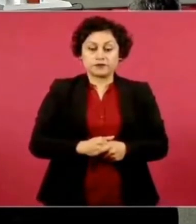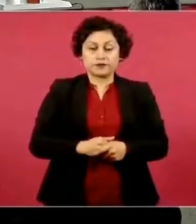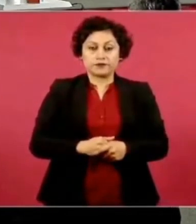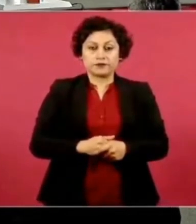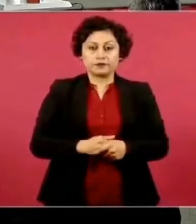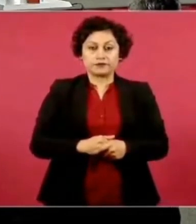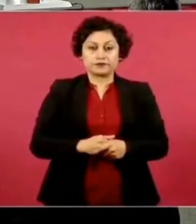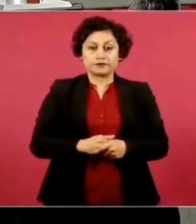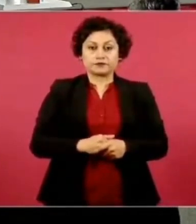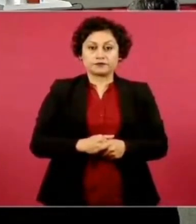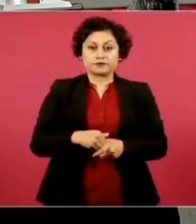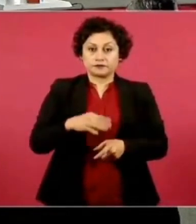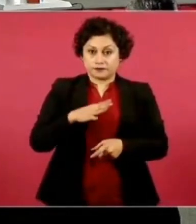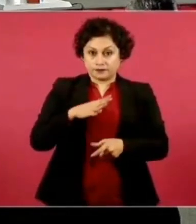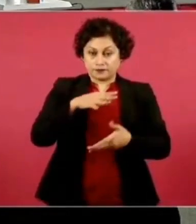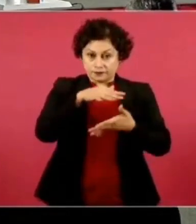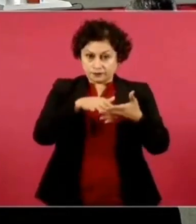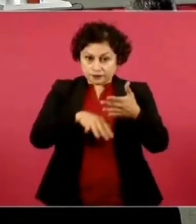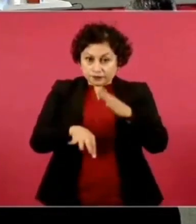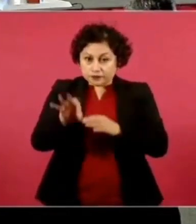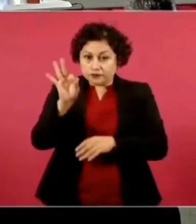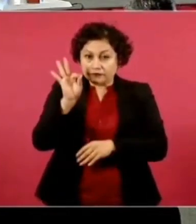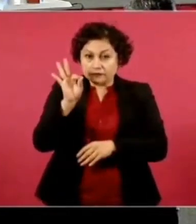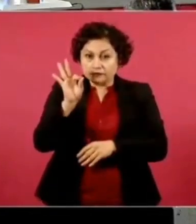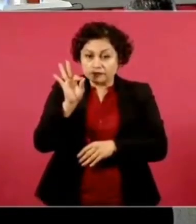¿Tenemos el texto?